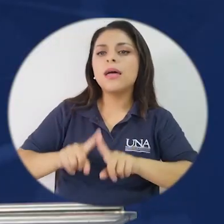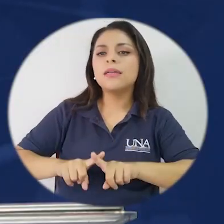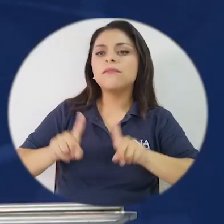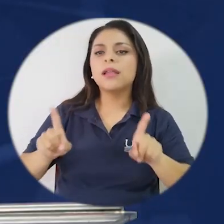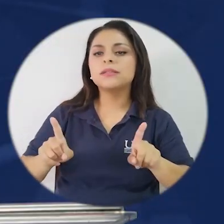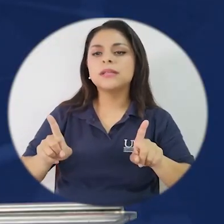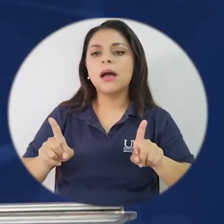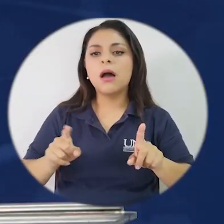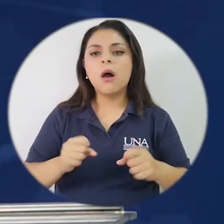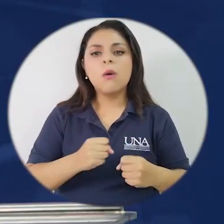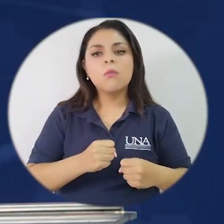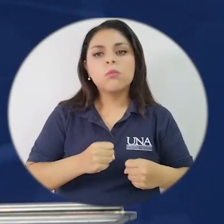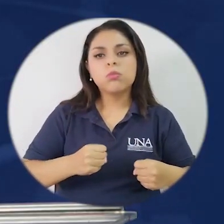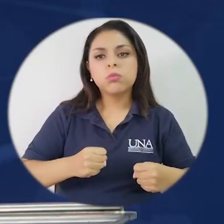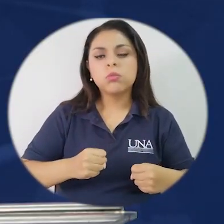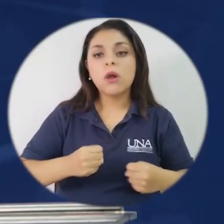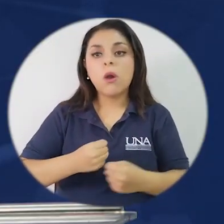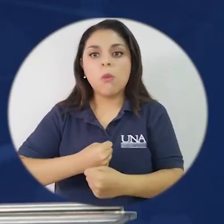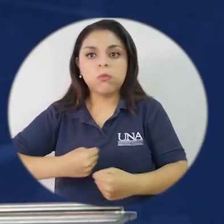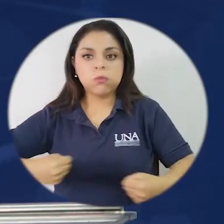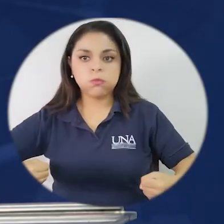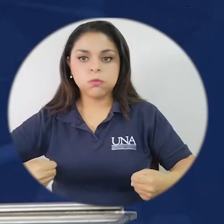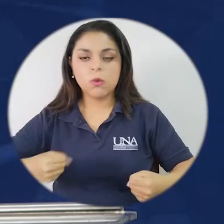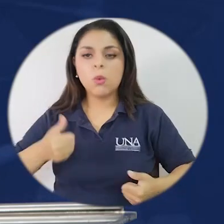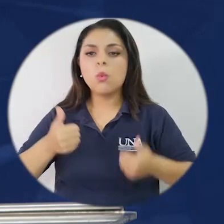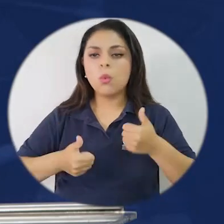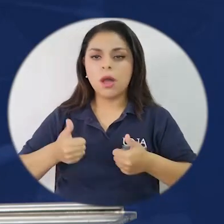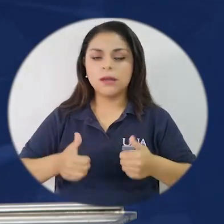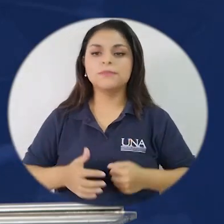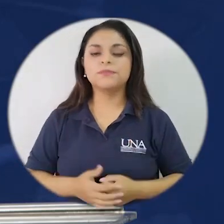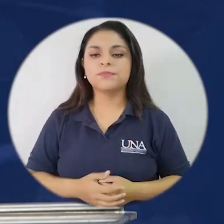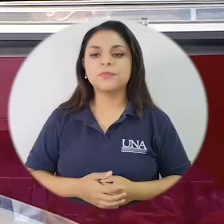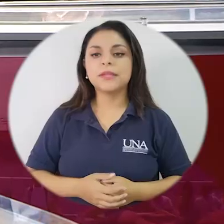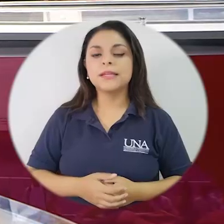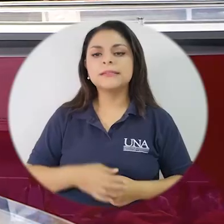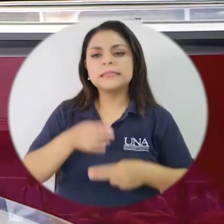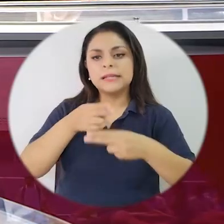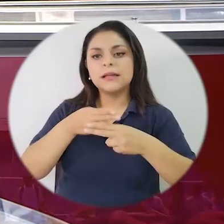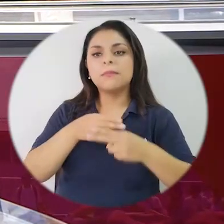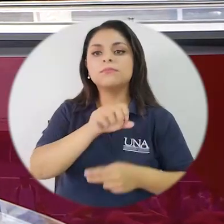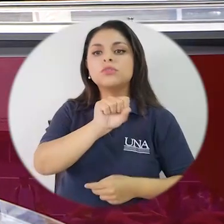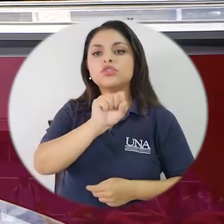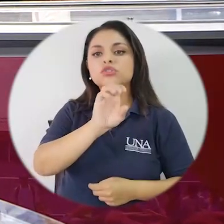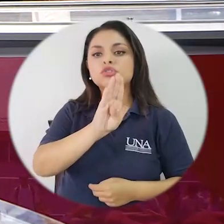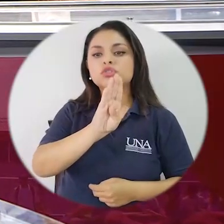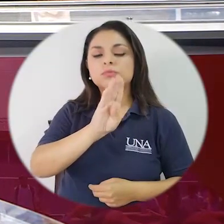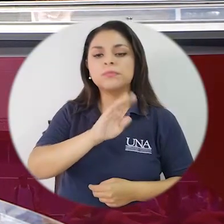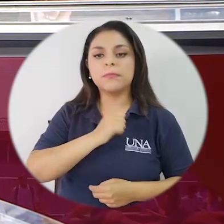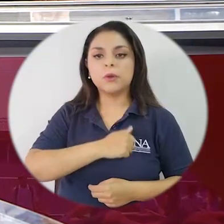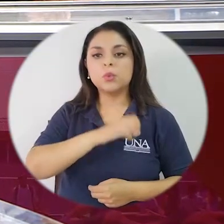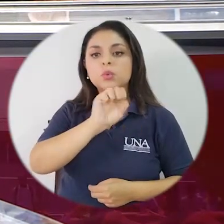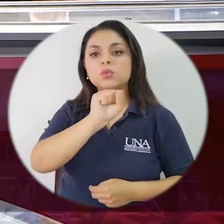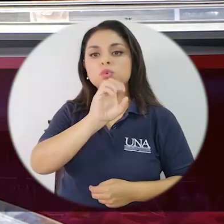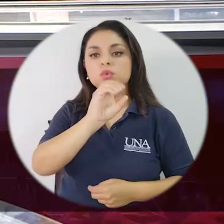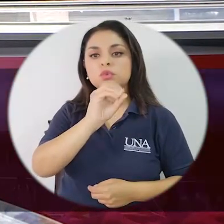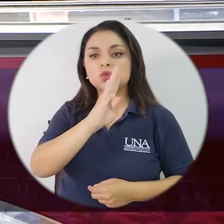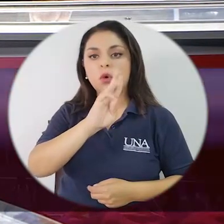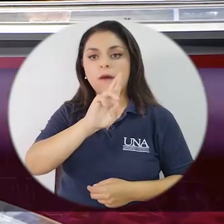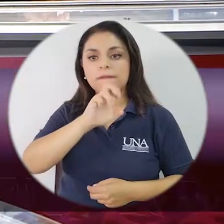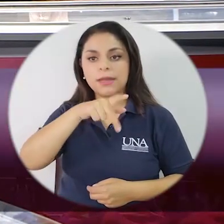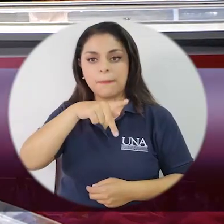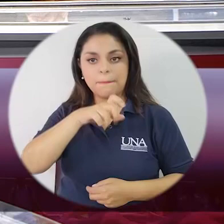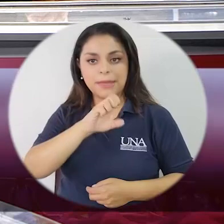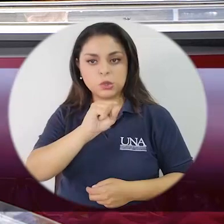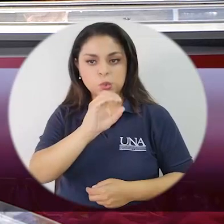obesidad? Bueno, a nivel de niñez, el sobrepeso y la obesidad están marcados por una mayor cantidad